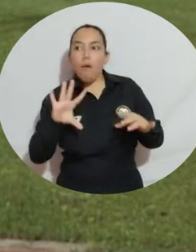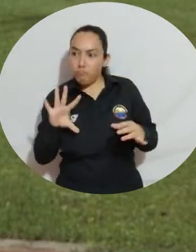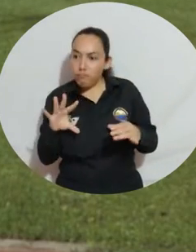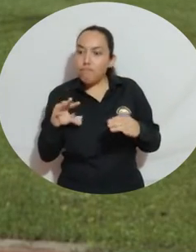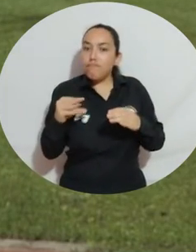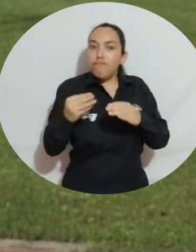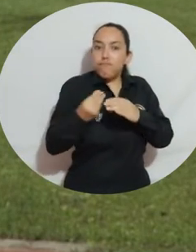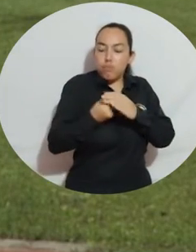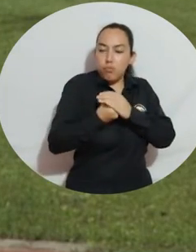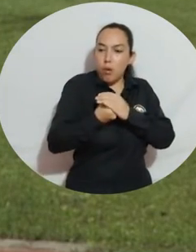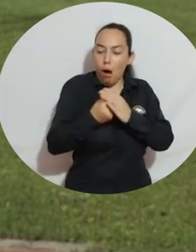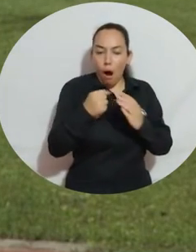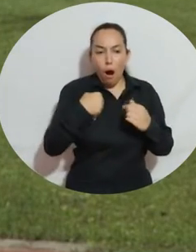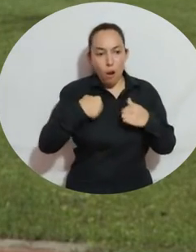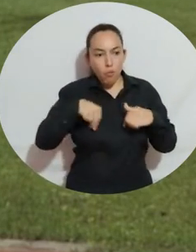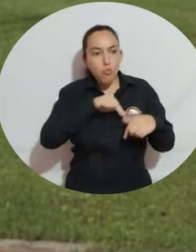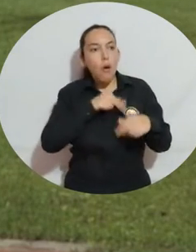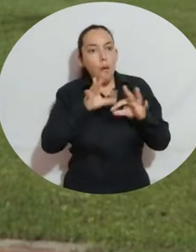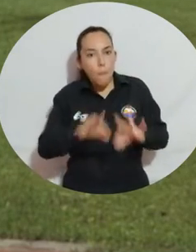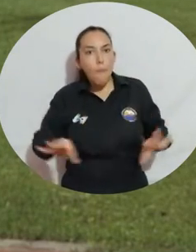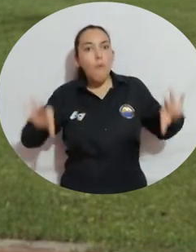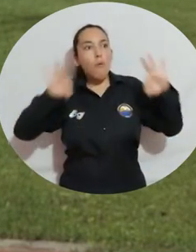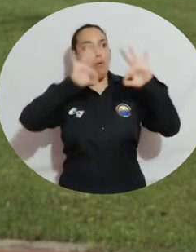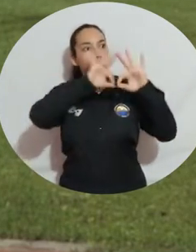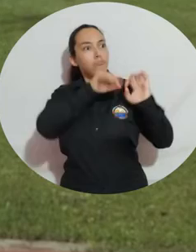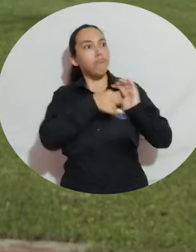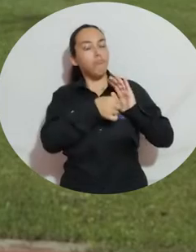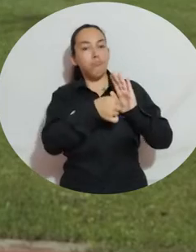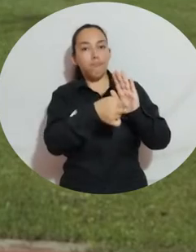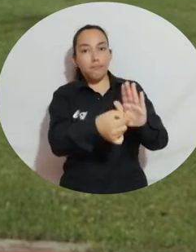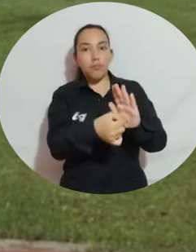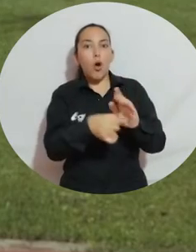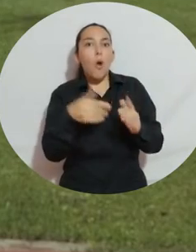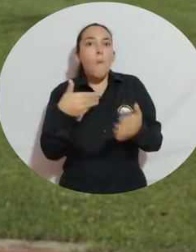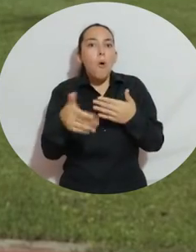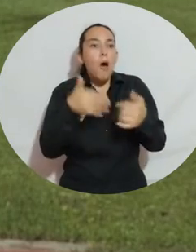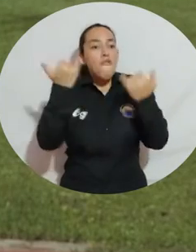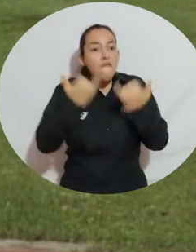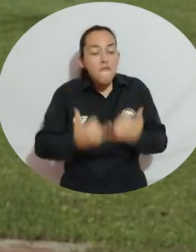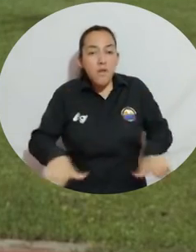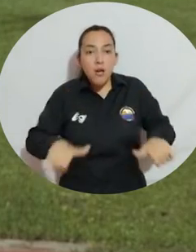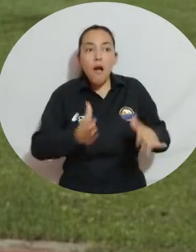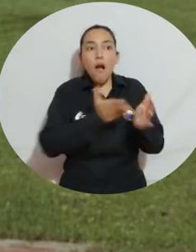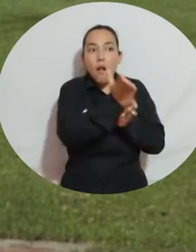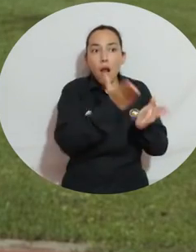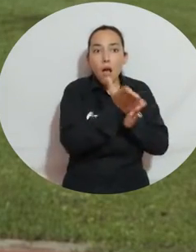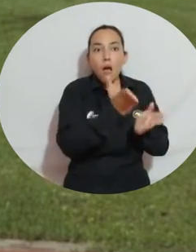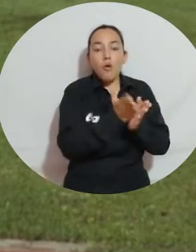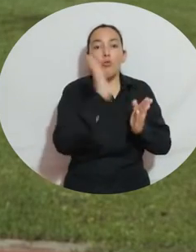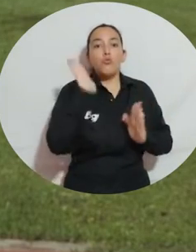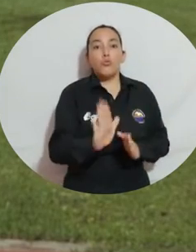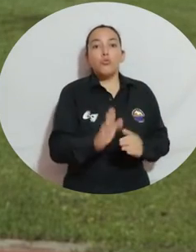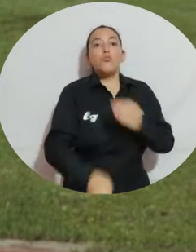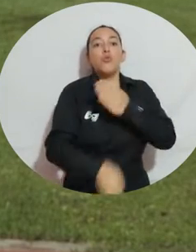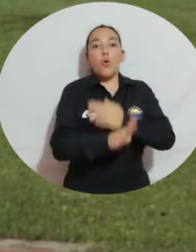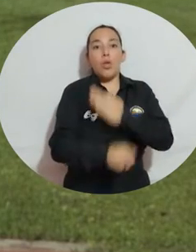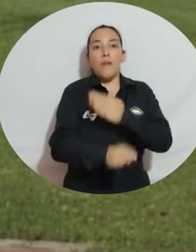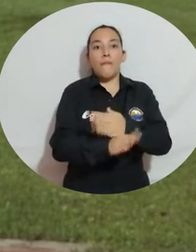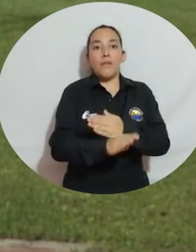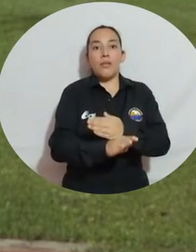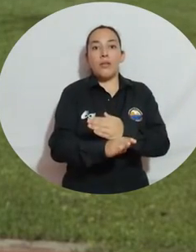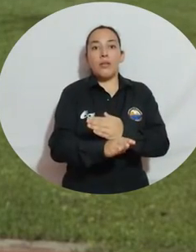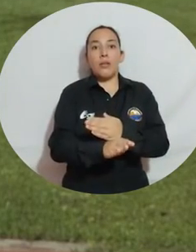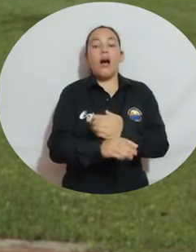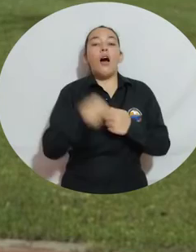nos incluye, nos hace ver importante de que aunque ya hayamos terminado nuestro ciclo educativo,